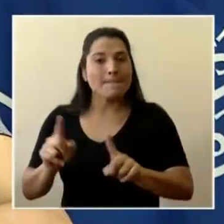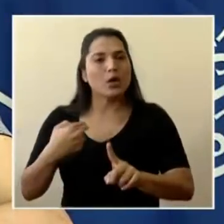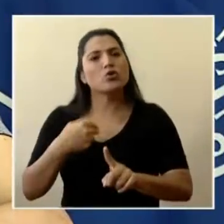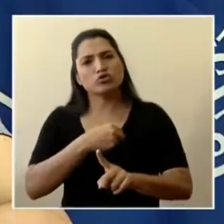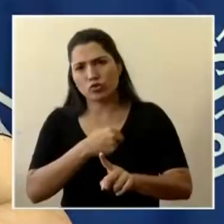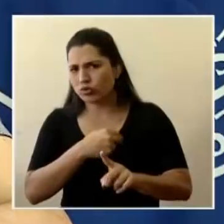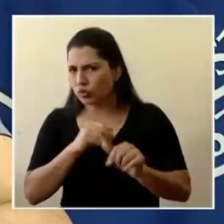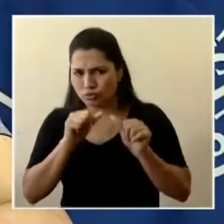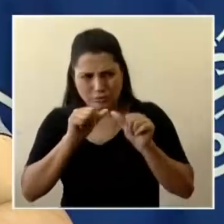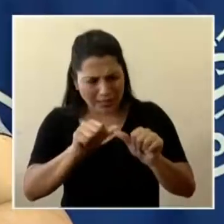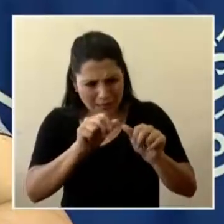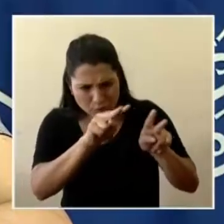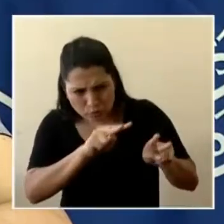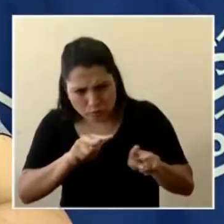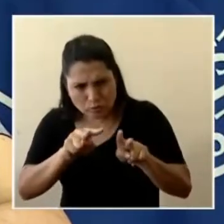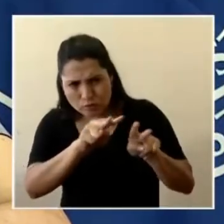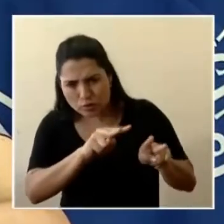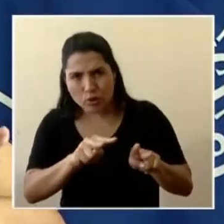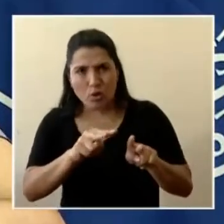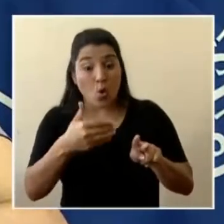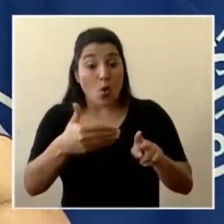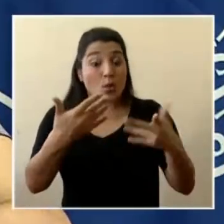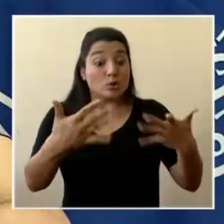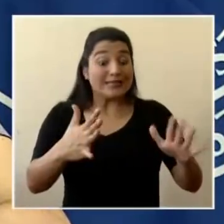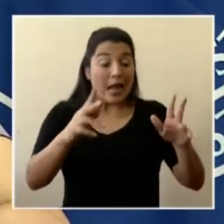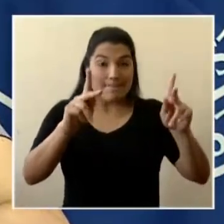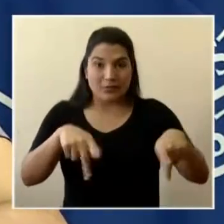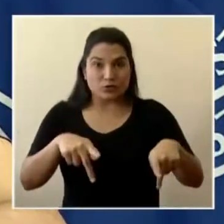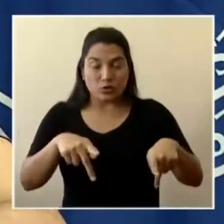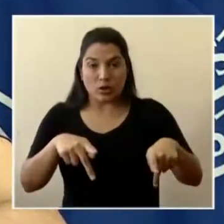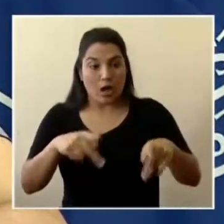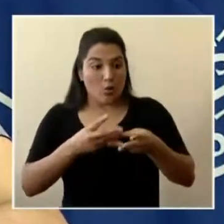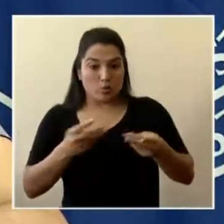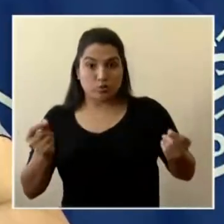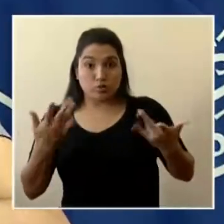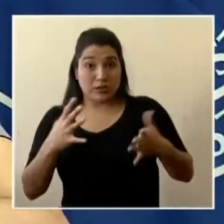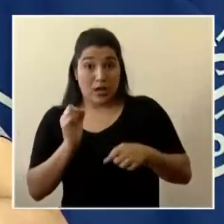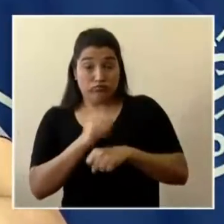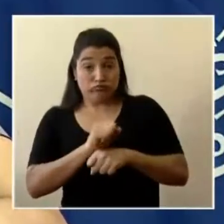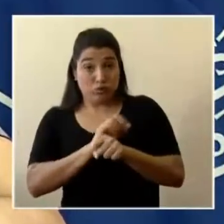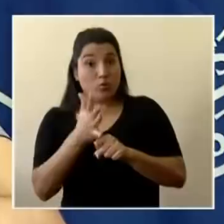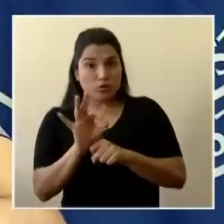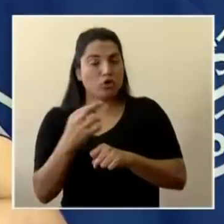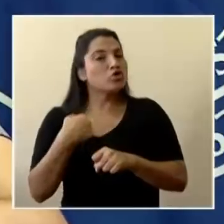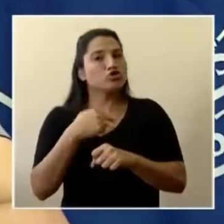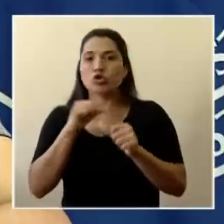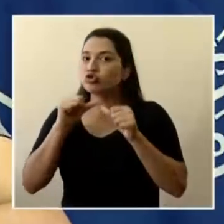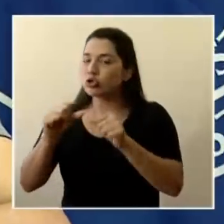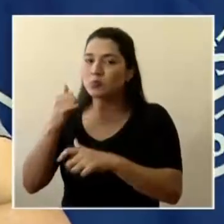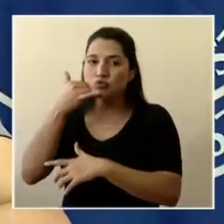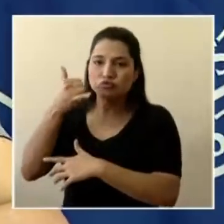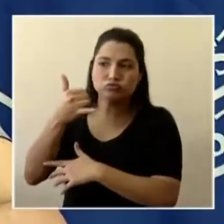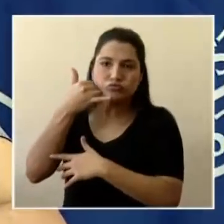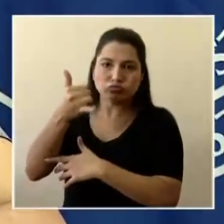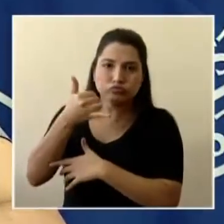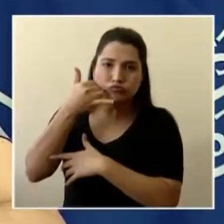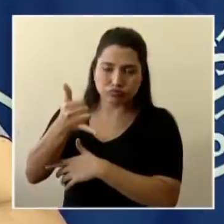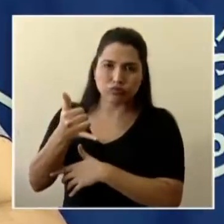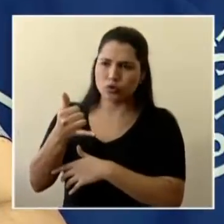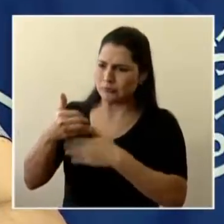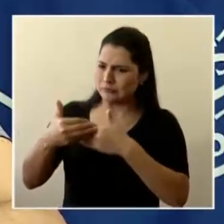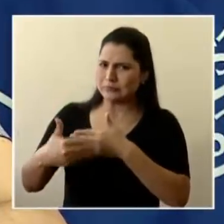seguimiento incluso ampliado una vez que el paciente es dado de alta. De eso el doctor Ruiz incluso puede comentar que el paciente se le sigue contactando por varios días justamente para